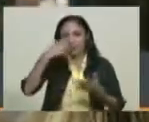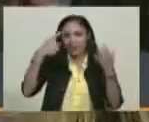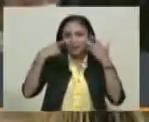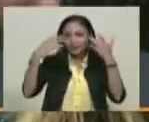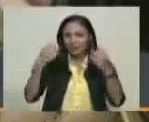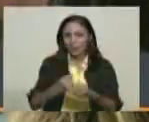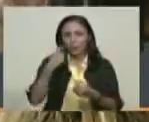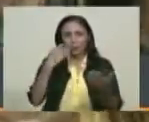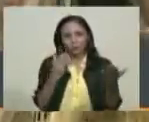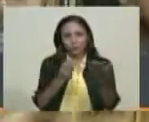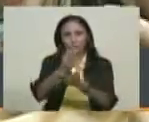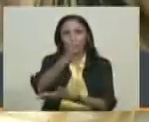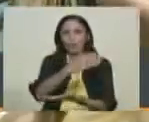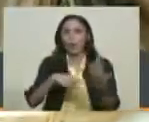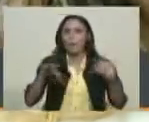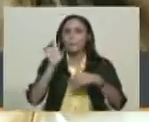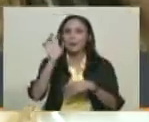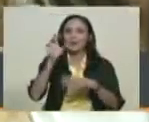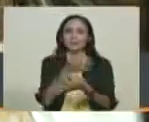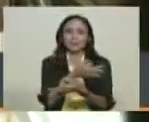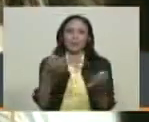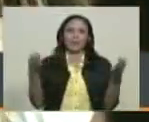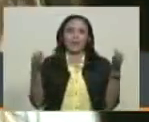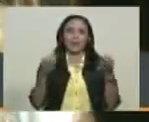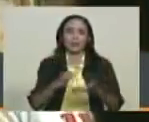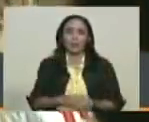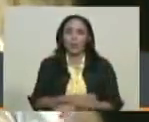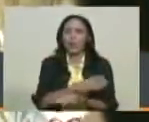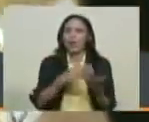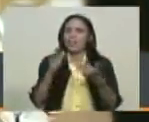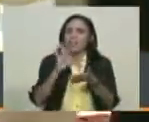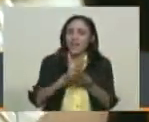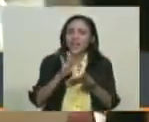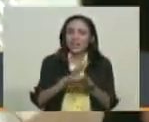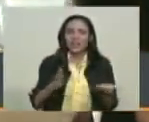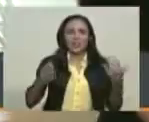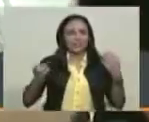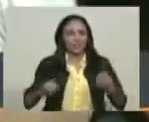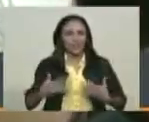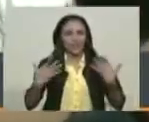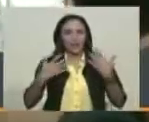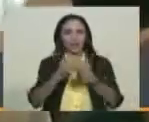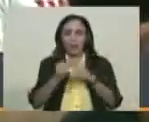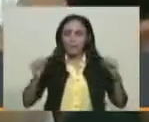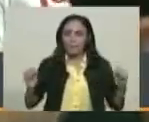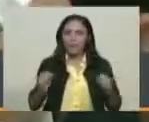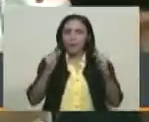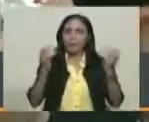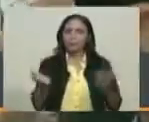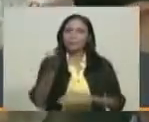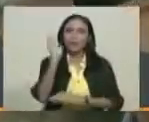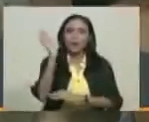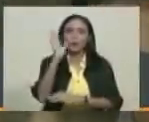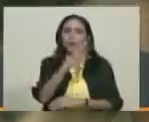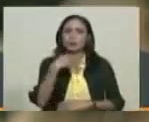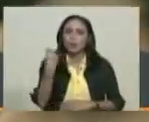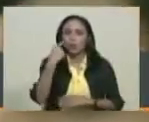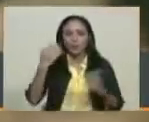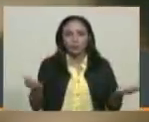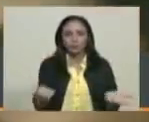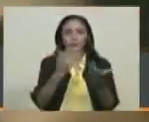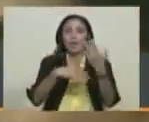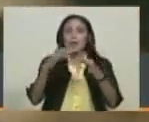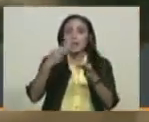construir la patria de vida, la patria de prosperidad y felicidad. Vamos al Congreso de la Juventud. Nos vemos